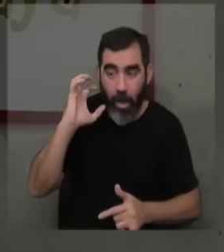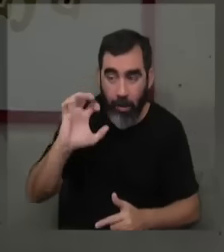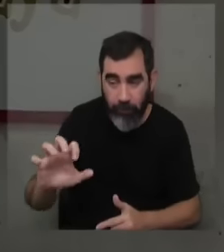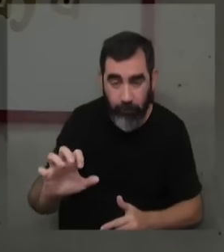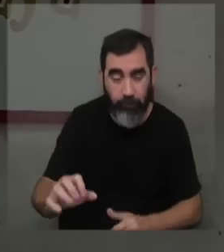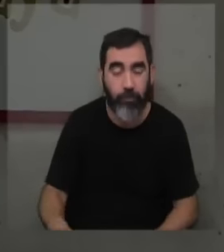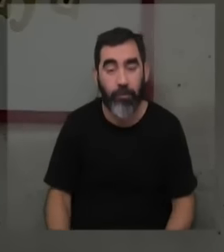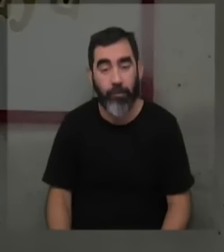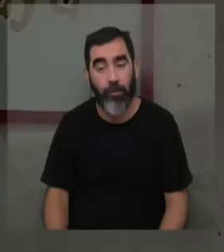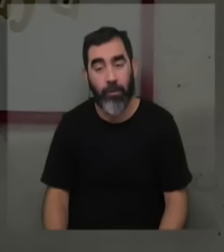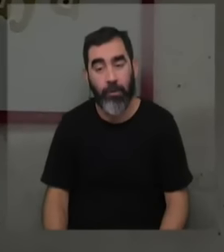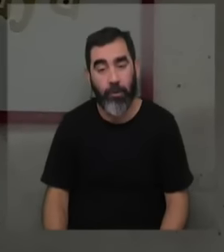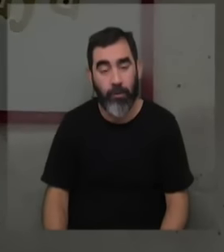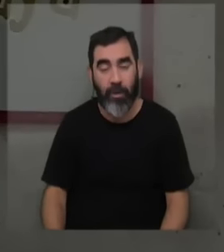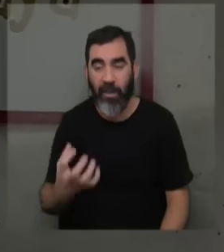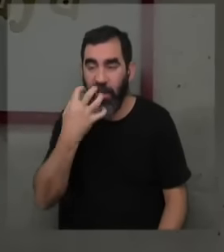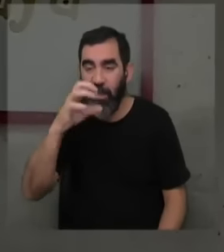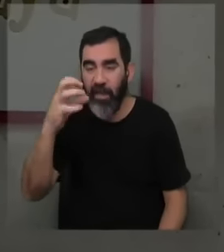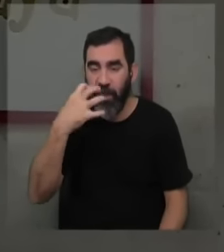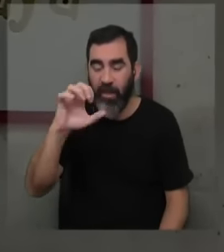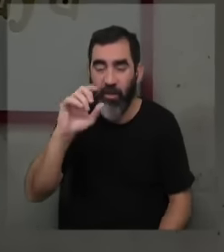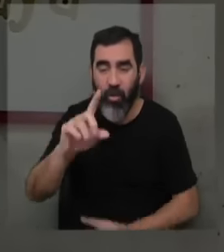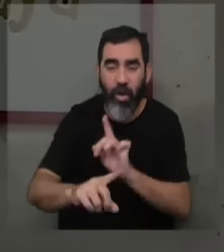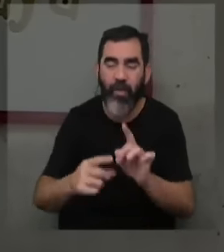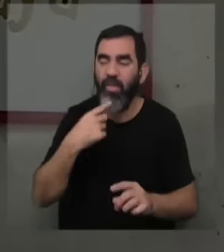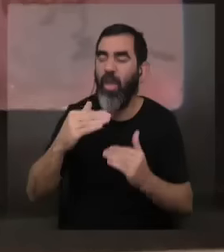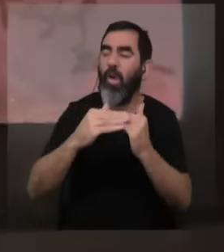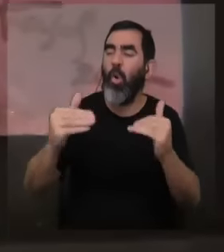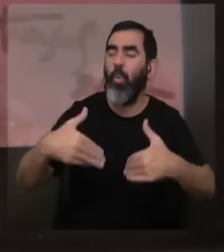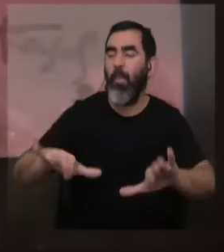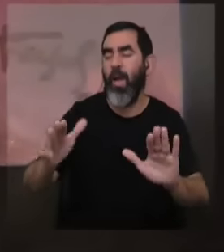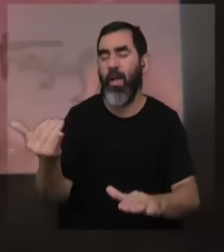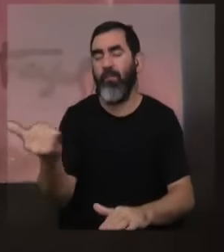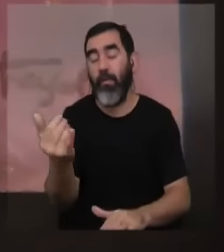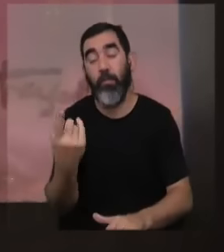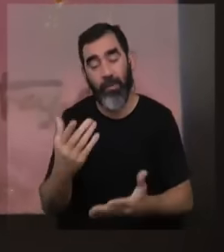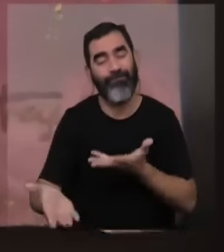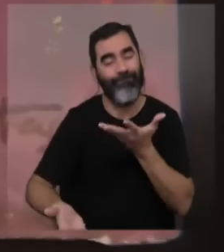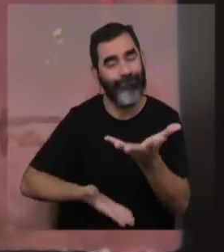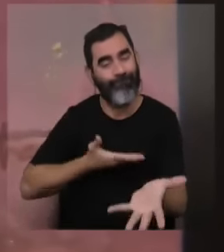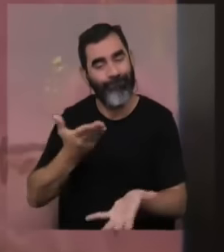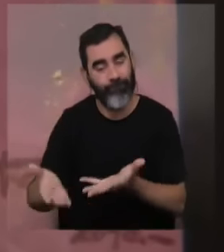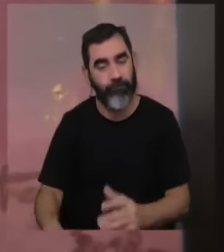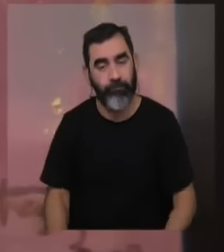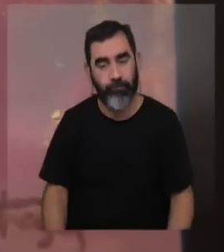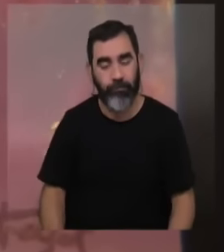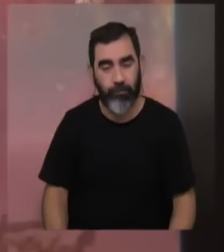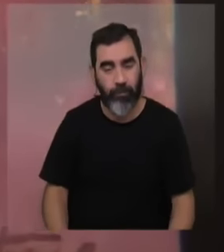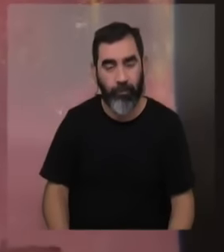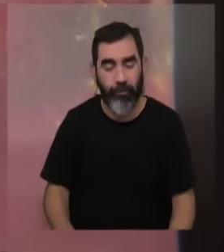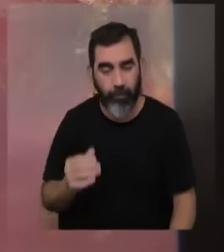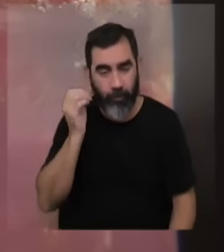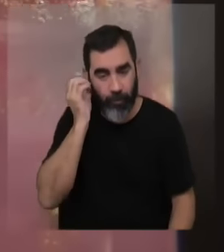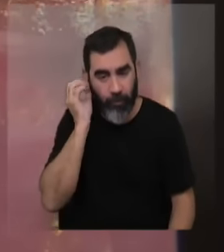de racismo de gritos que bueno dice Bueno son normales pero que molestan y denotan un racismo atrás